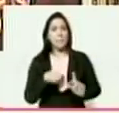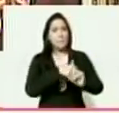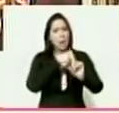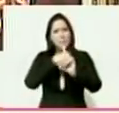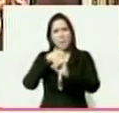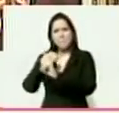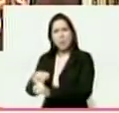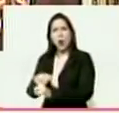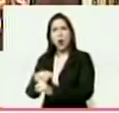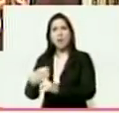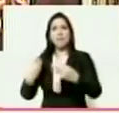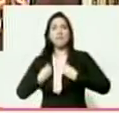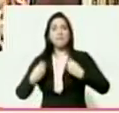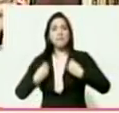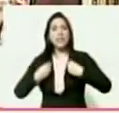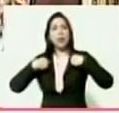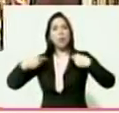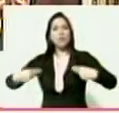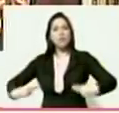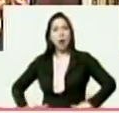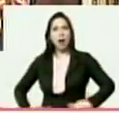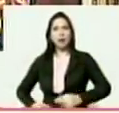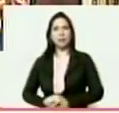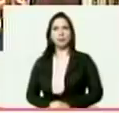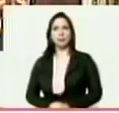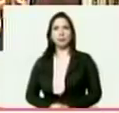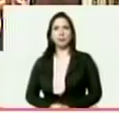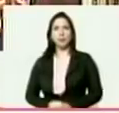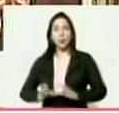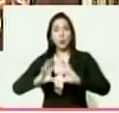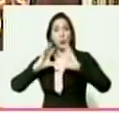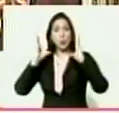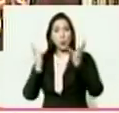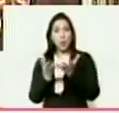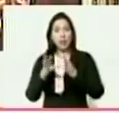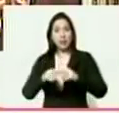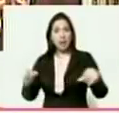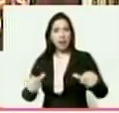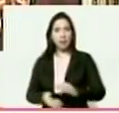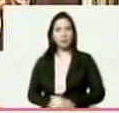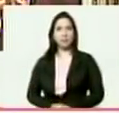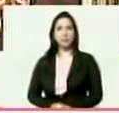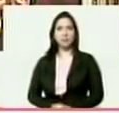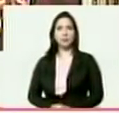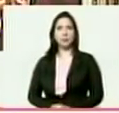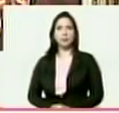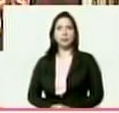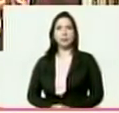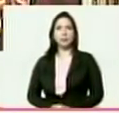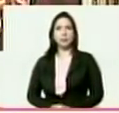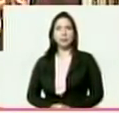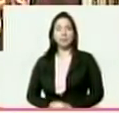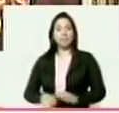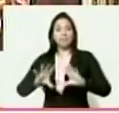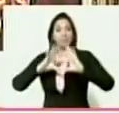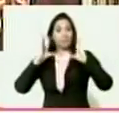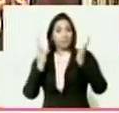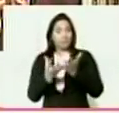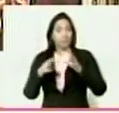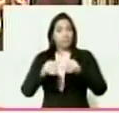la existencia de la vida humana en el planeta Tierra. El planeta Tierra